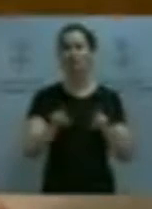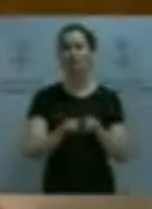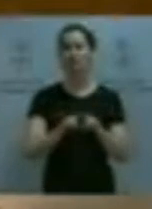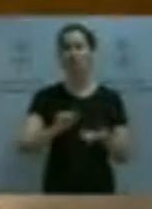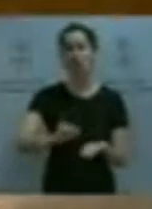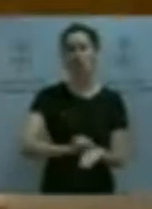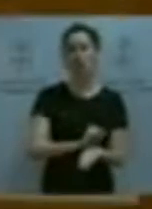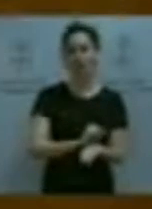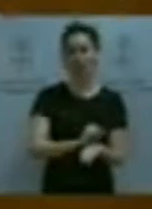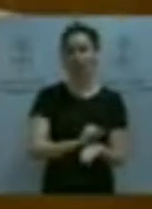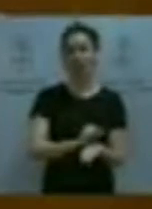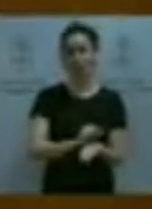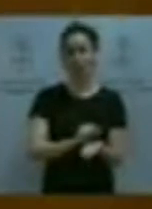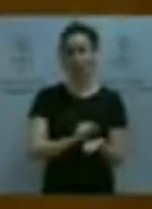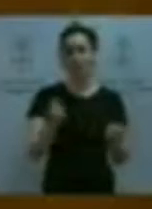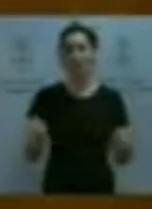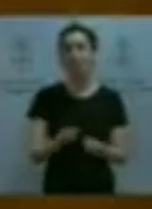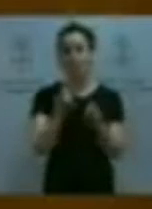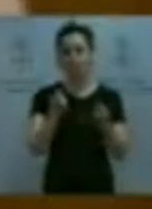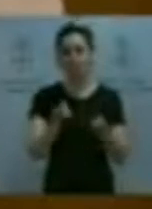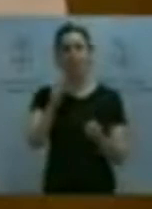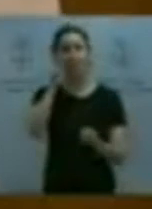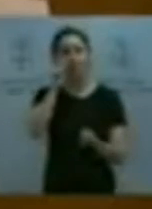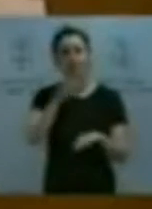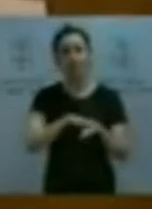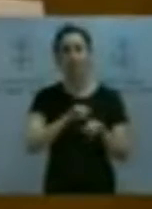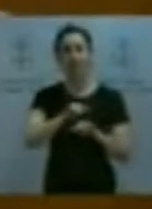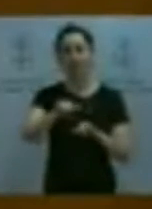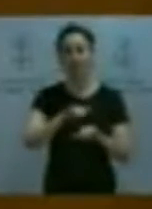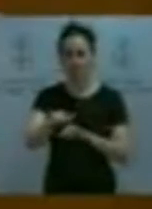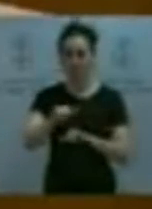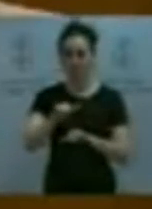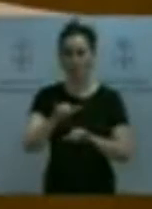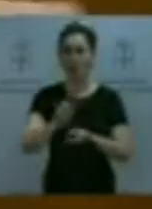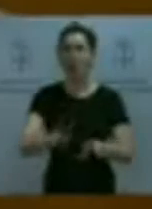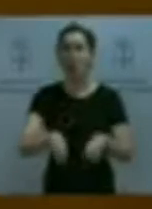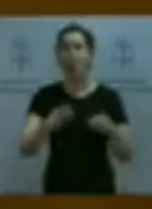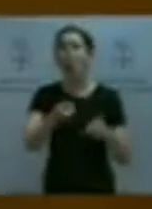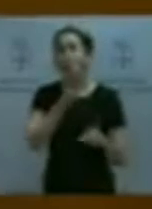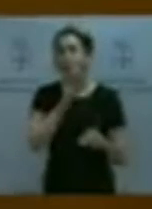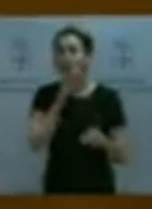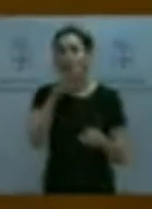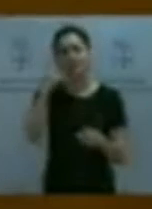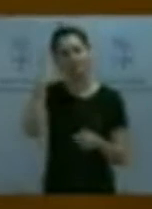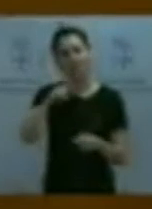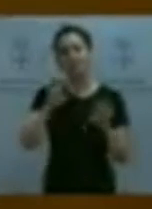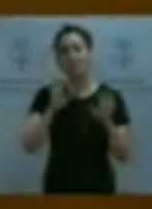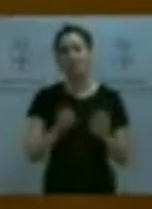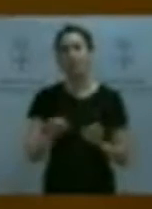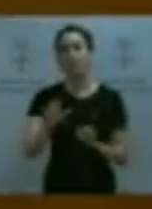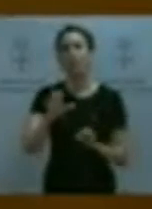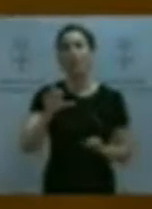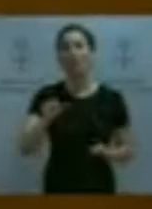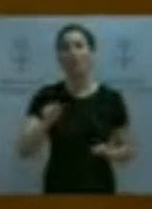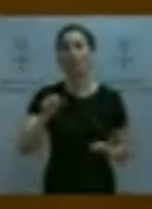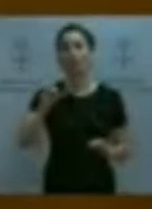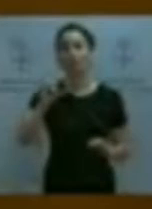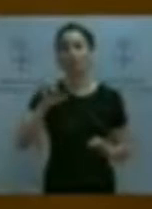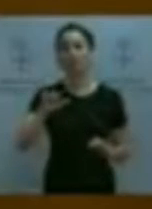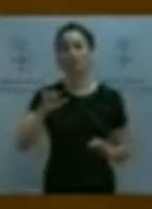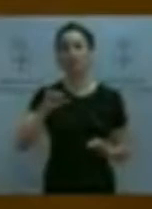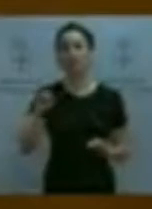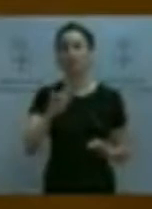aéreas, puesto que sabe que tenemos el tema de EasyJet, no veo solución, vamos a perder el destino Stanter,